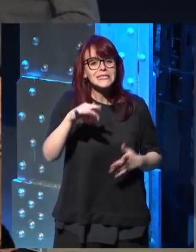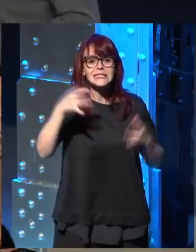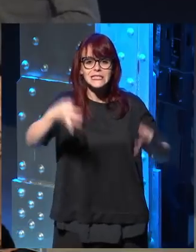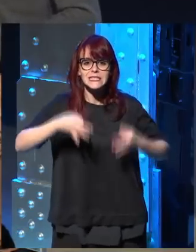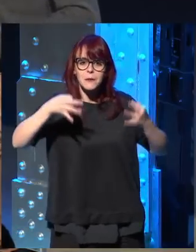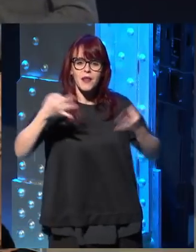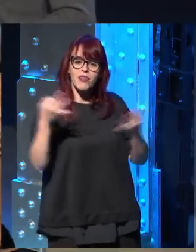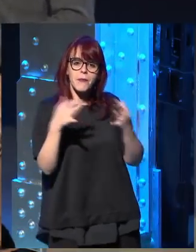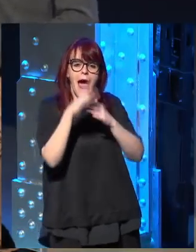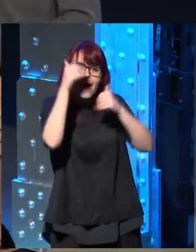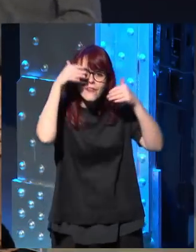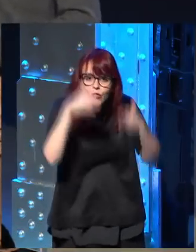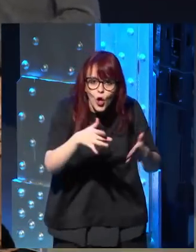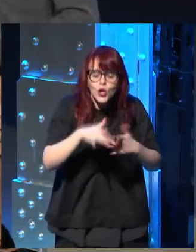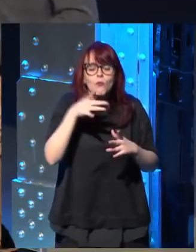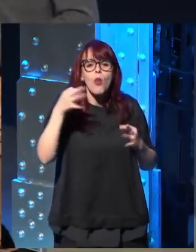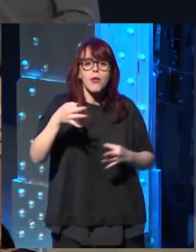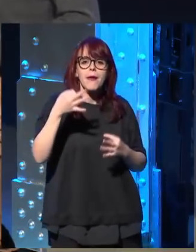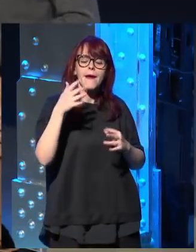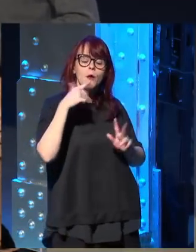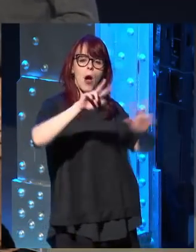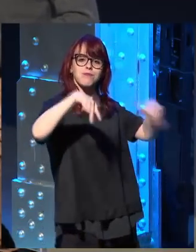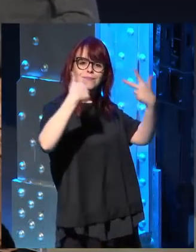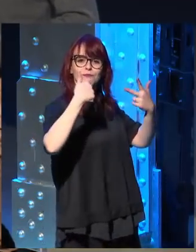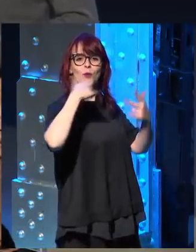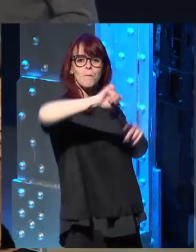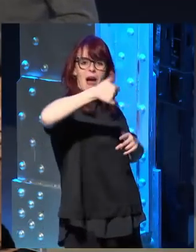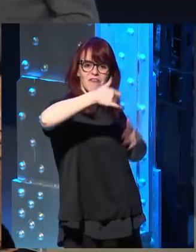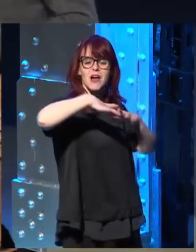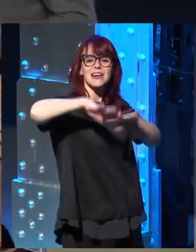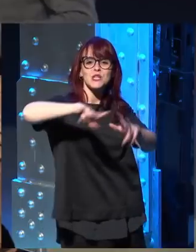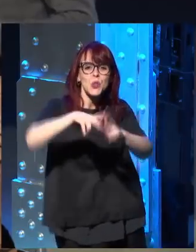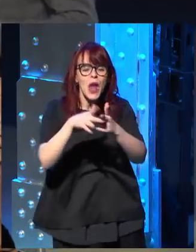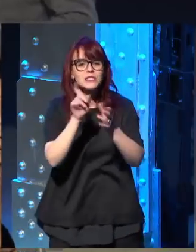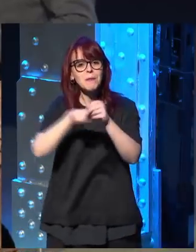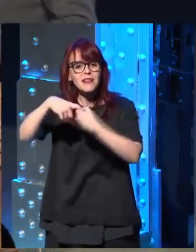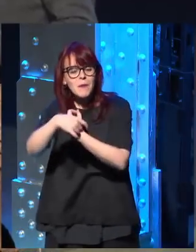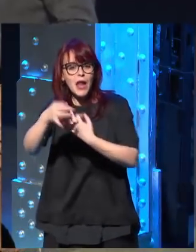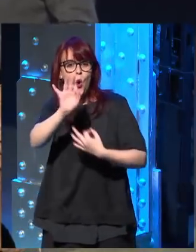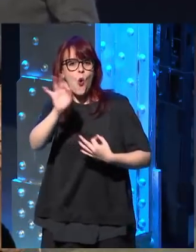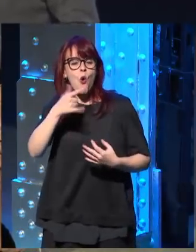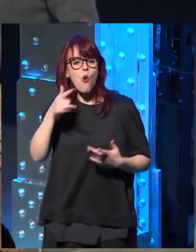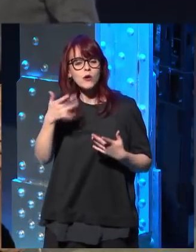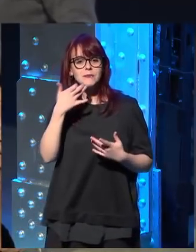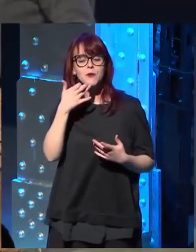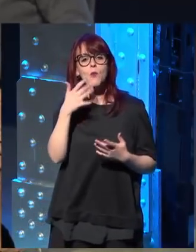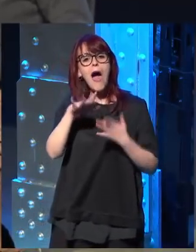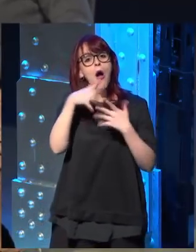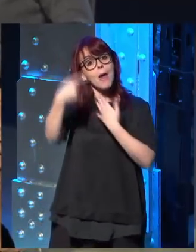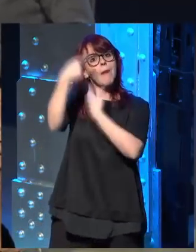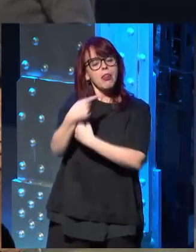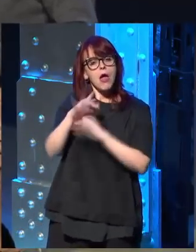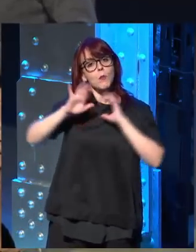estar pendiente de que te aprueben otros, de lo que dicen las redes, de lo que no sé qué, de participar, de indignarte cuando toca